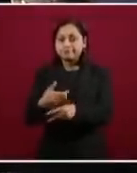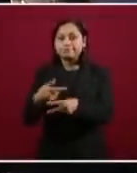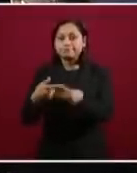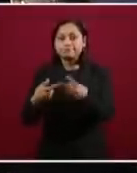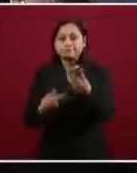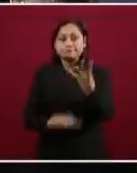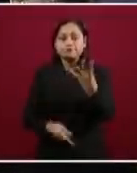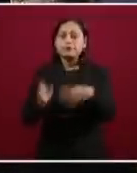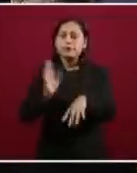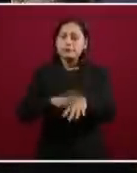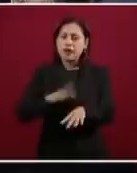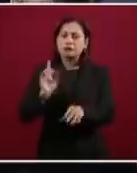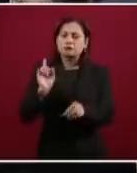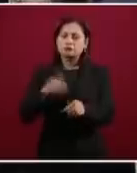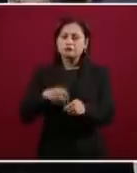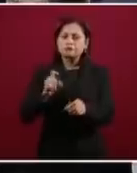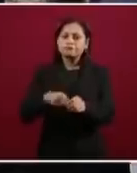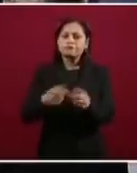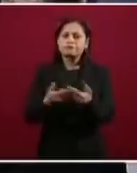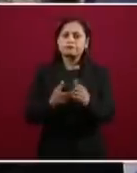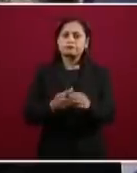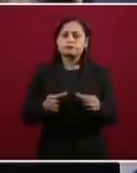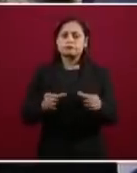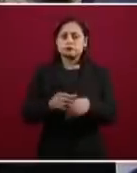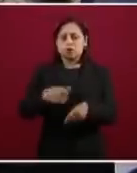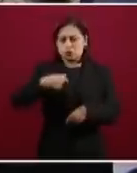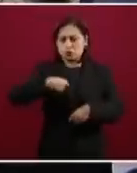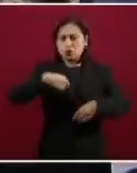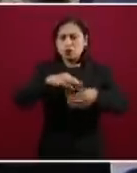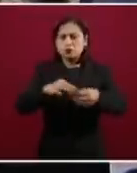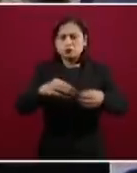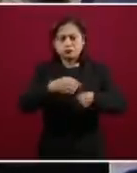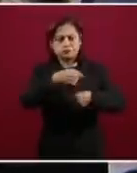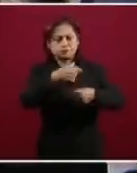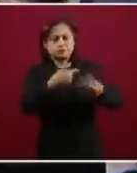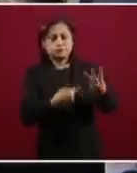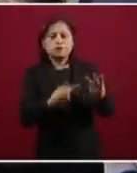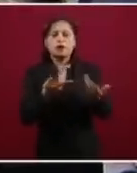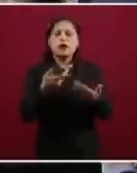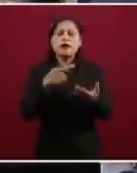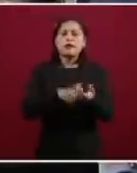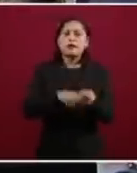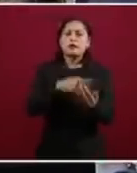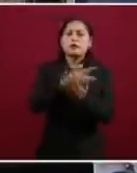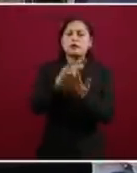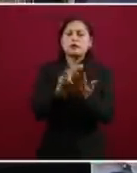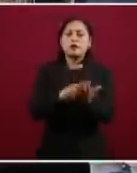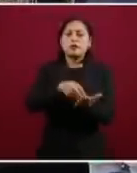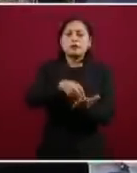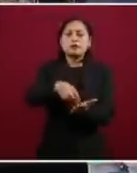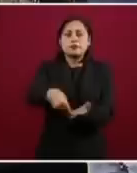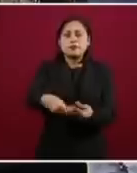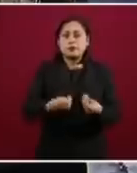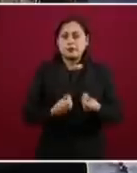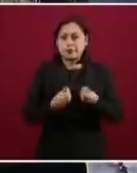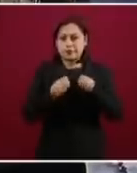Y así podría decirles, nada más el Sembrando Vida, ¿cuándo